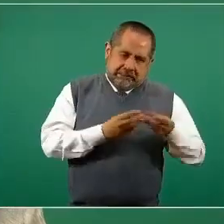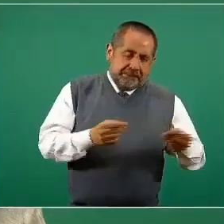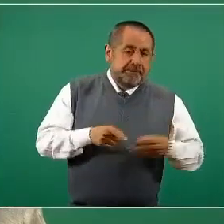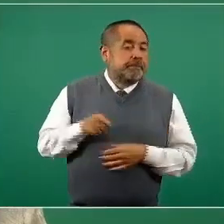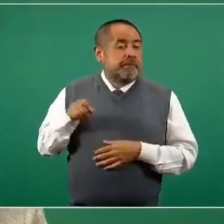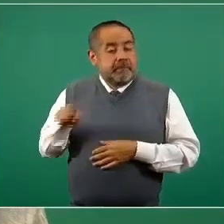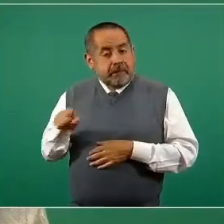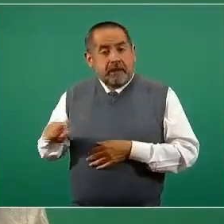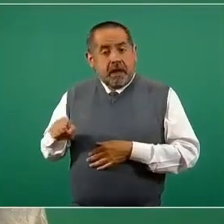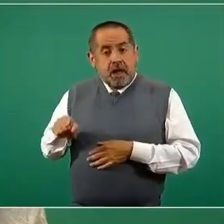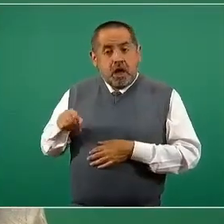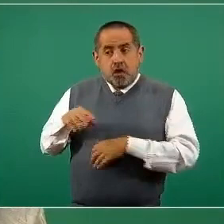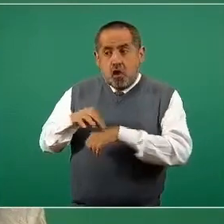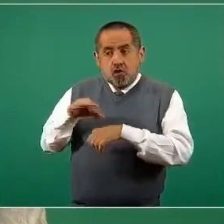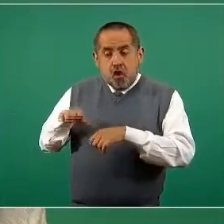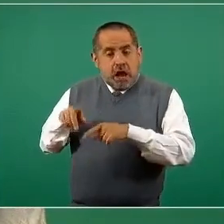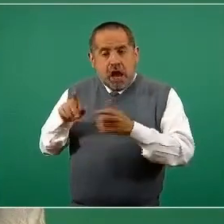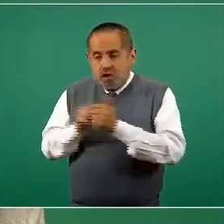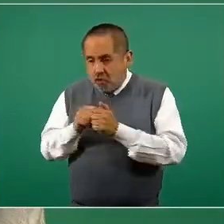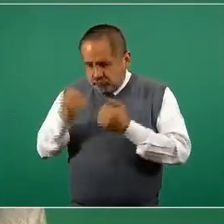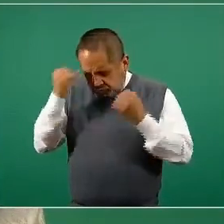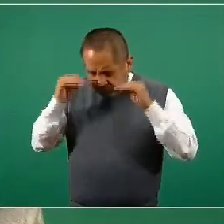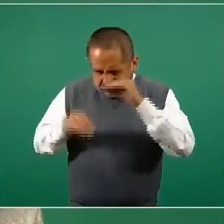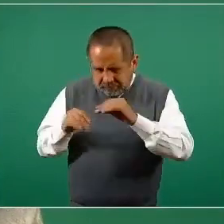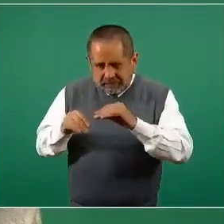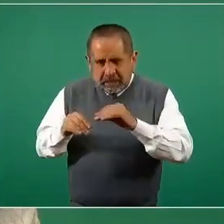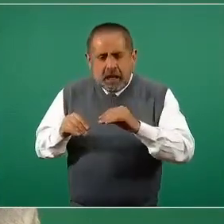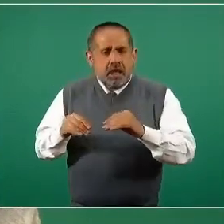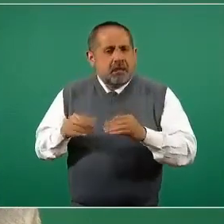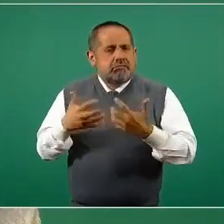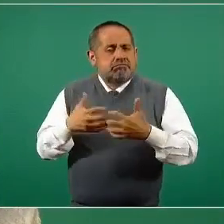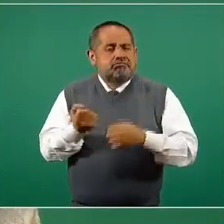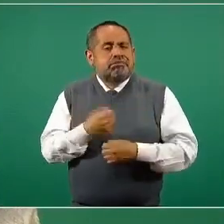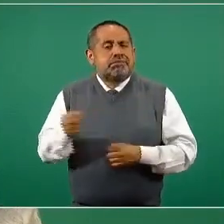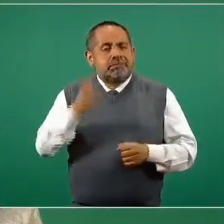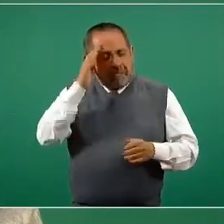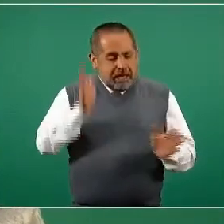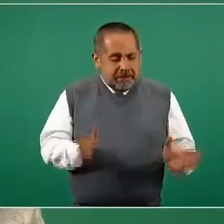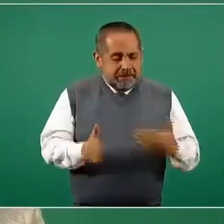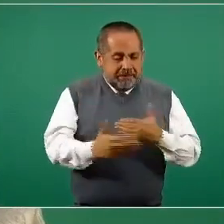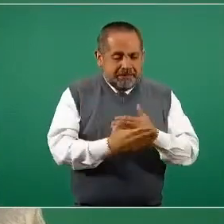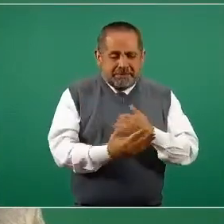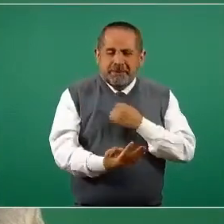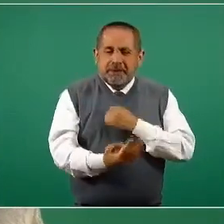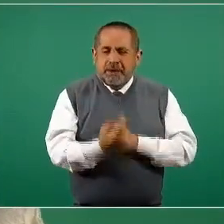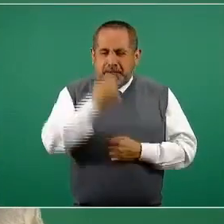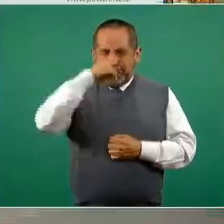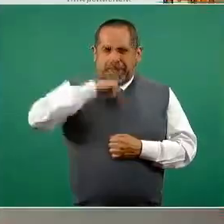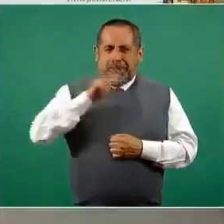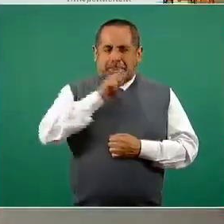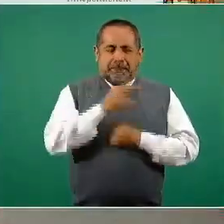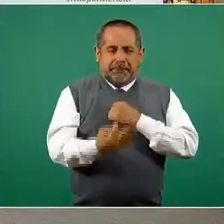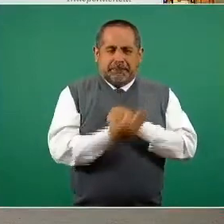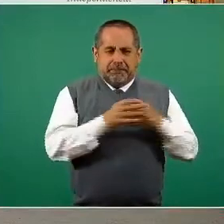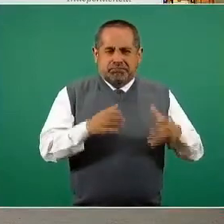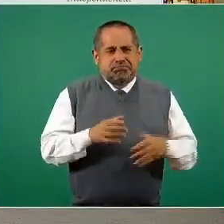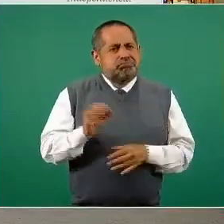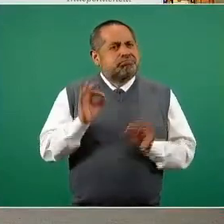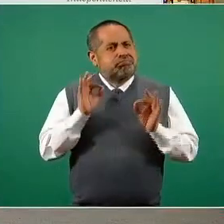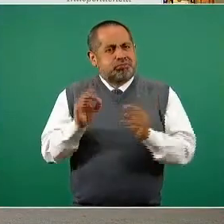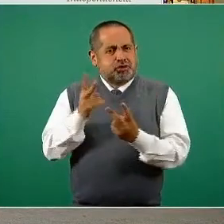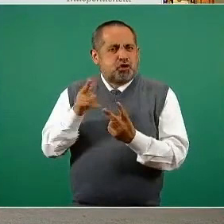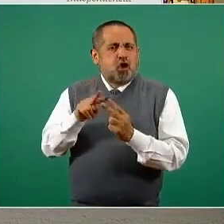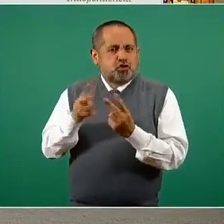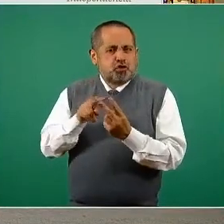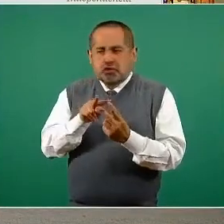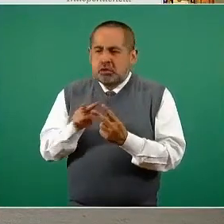demostró con enorme éxito con la fabricación de los ventiladores, el ventilador Ejecatl 4T y GATSI, y en un